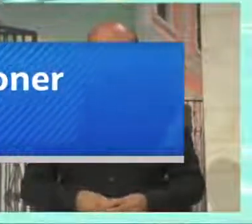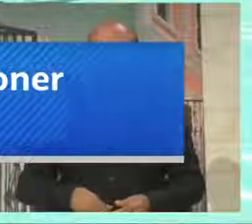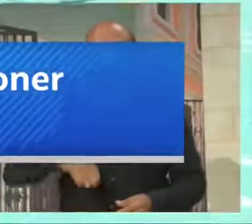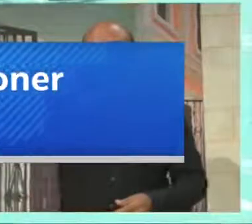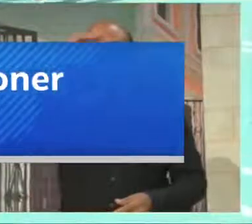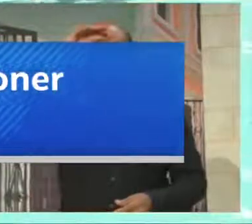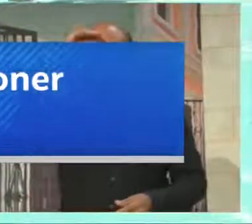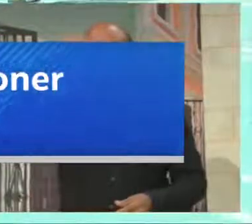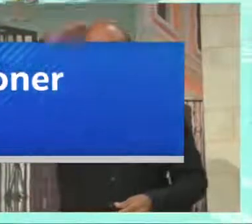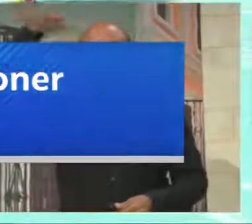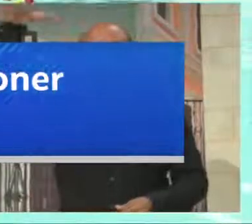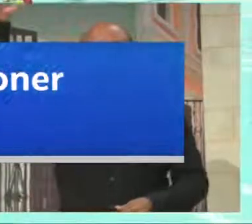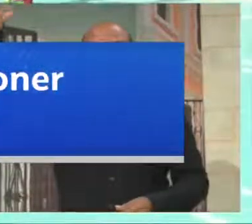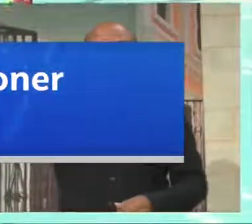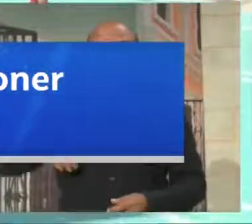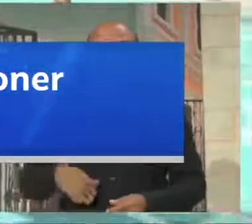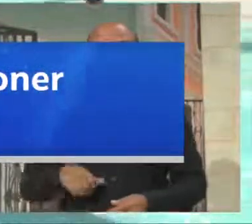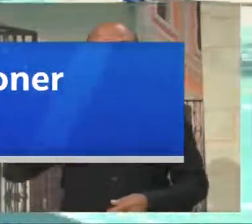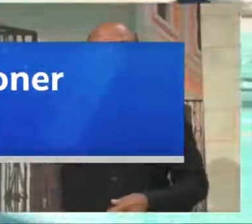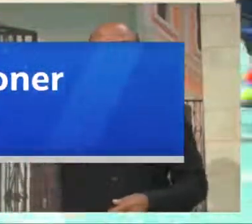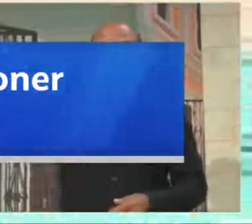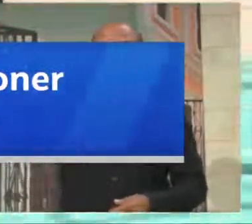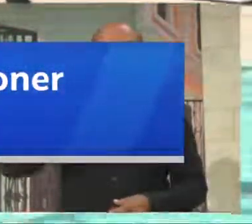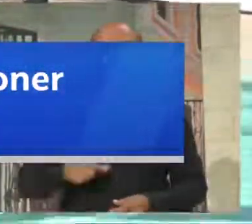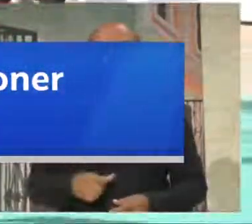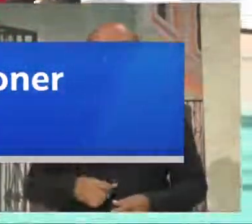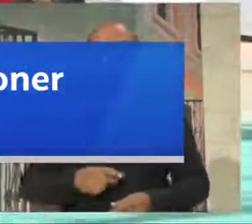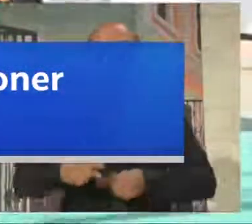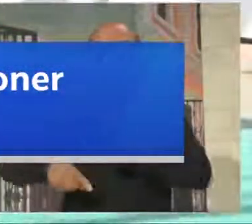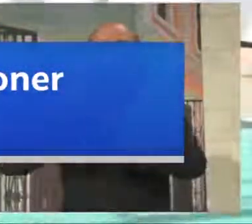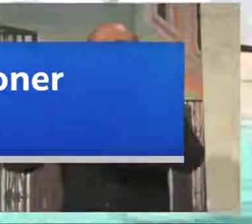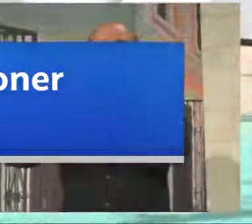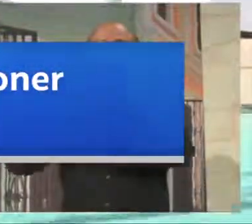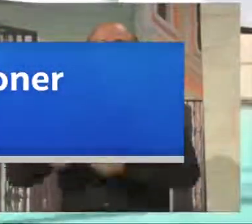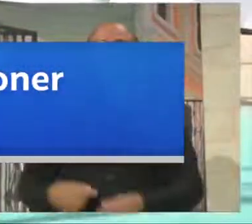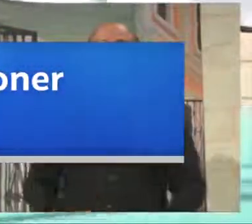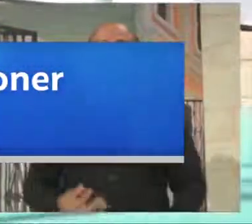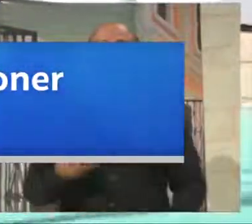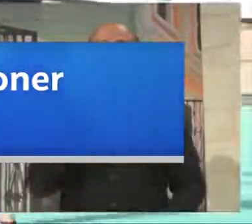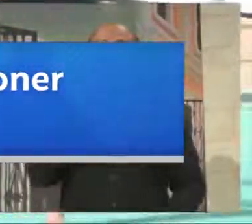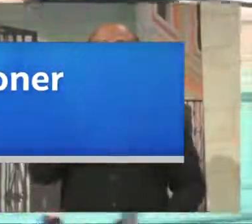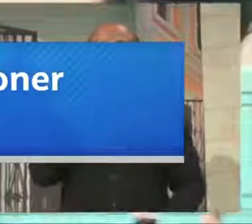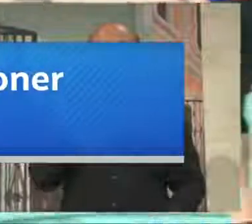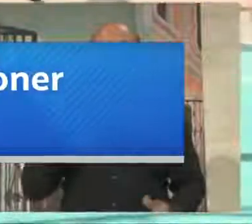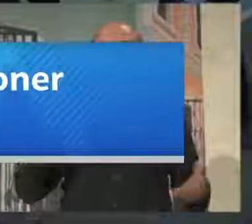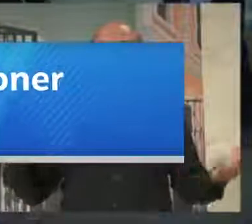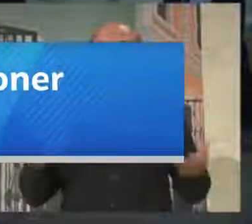tienes programados, que quiero también pintarme el cabello, quiero